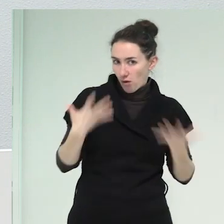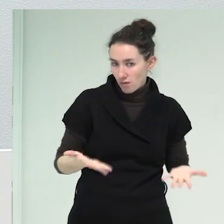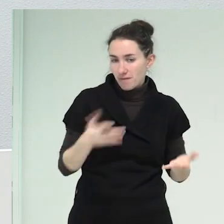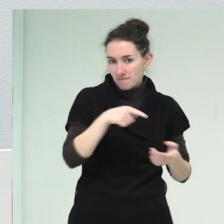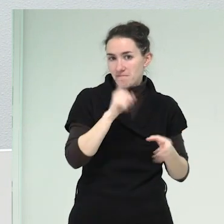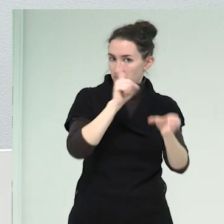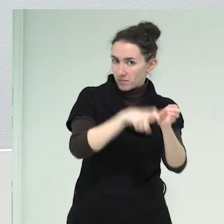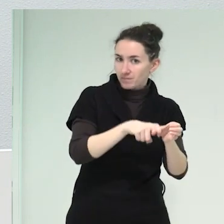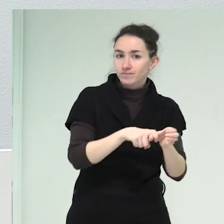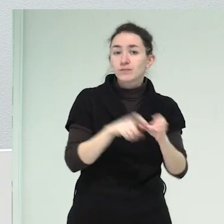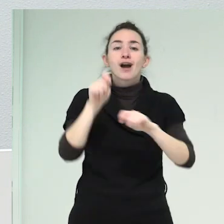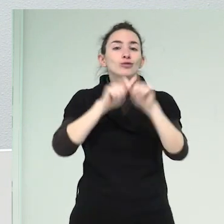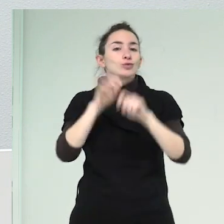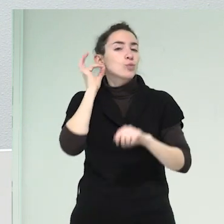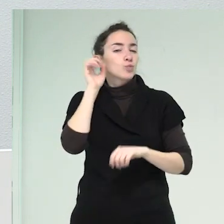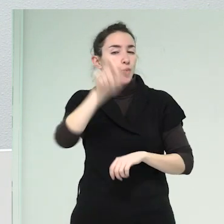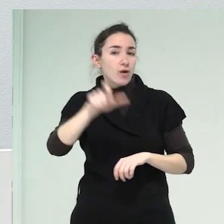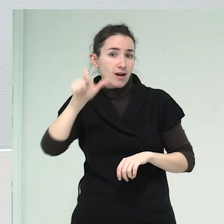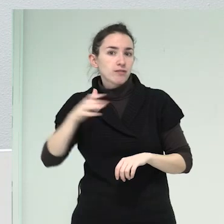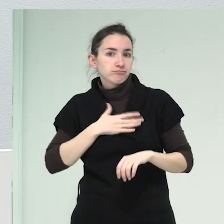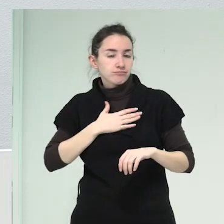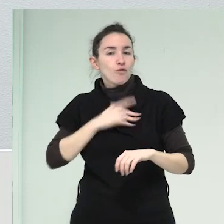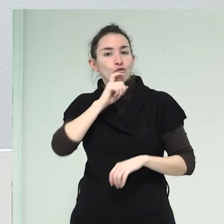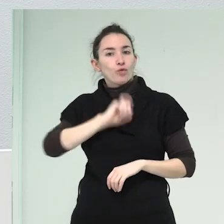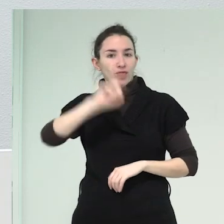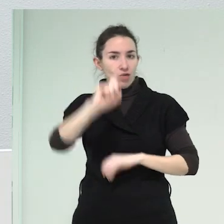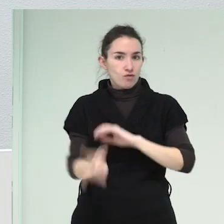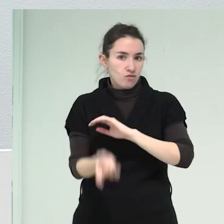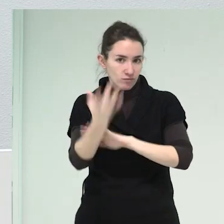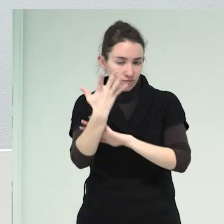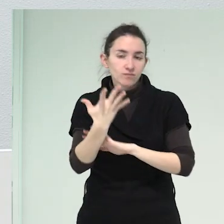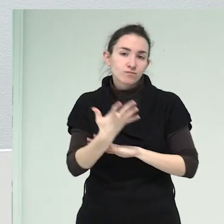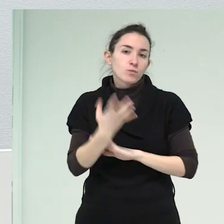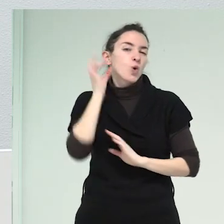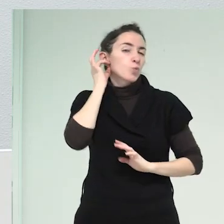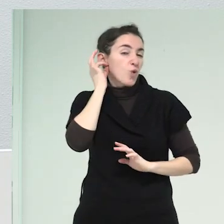de una asociación de mujeres que se llama Guaira, Emacume Guaira El Carte A.